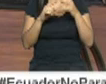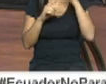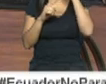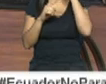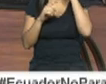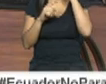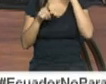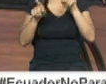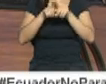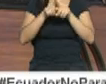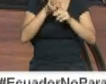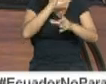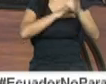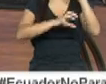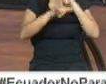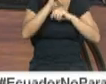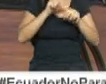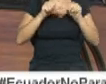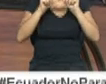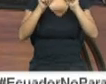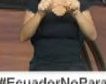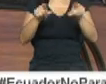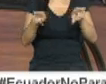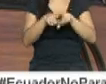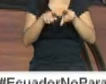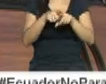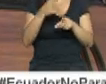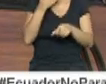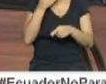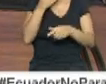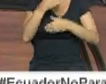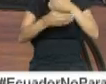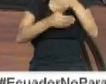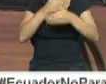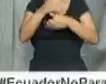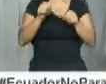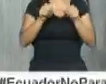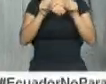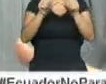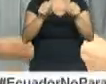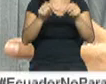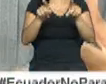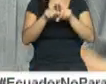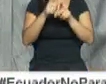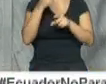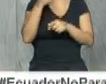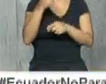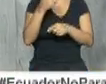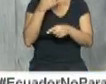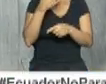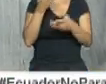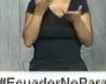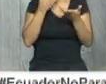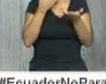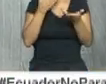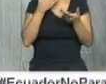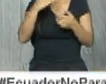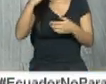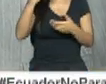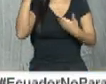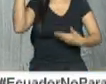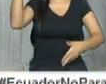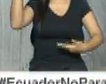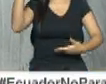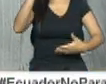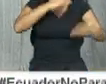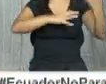esta historia, digamos, se mantenga en cierta manera, logre sostenerse, ¿no? Este peso político, histórico que tenían las